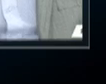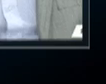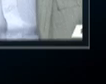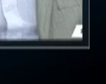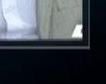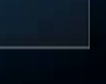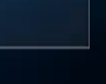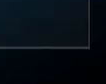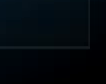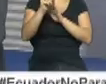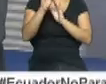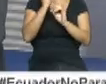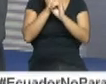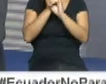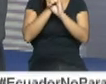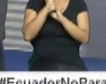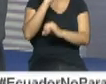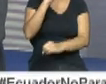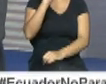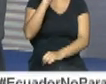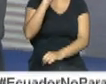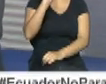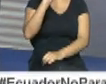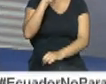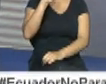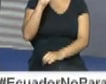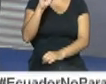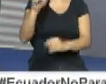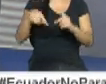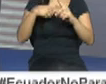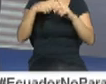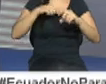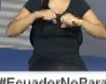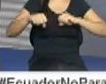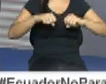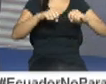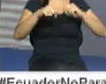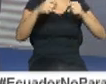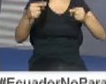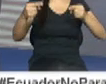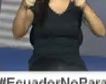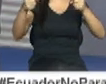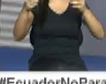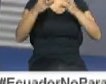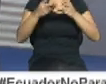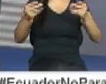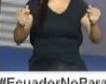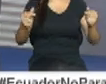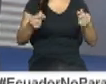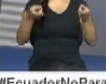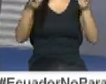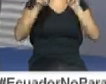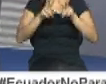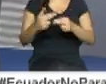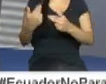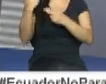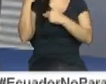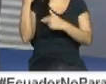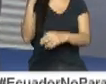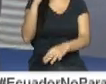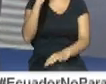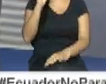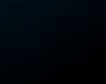Altos Estudios Nacionales, IAEN, y especialista en Gestión y Resolución de Conflictos. También nos acompaña Daniel